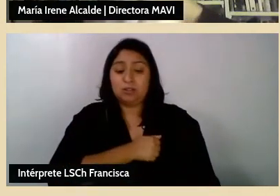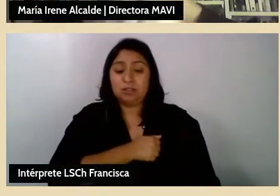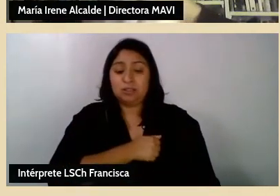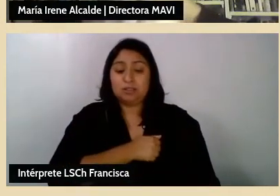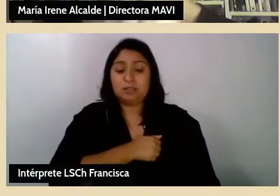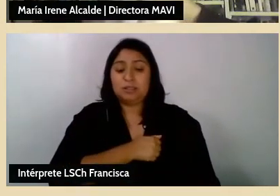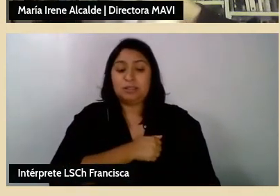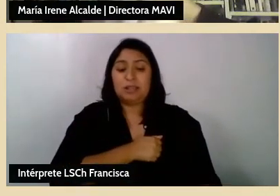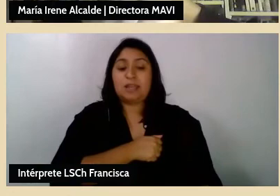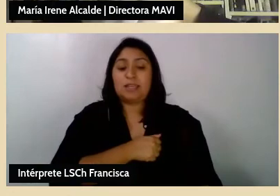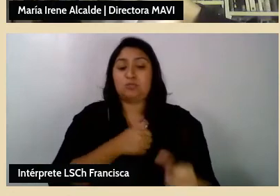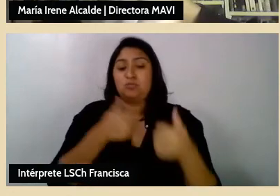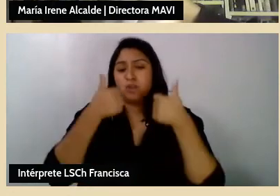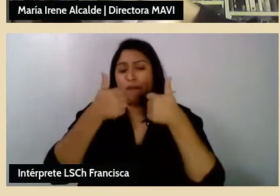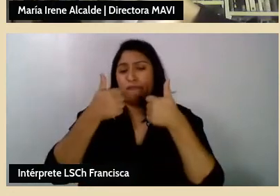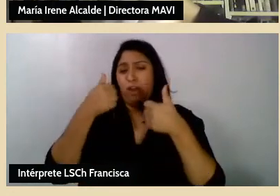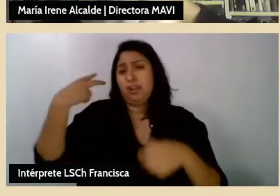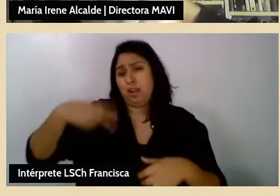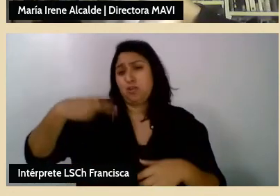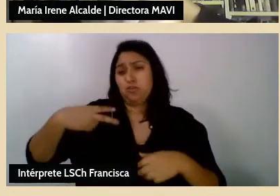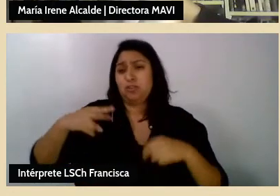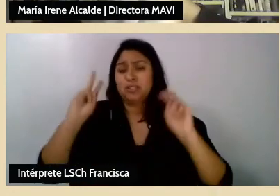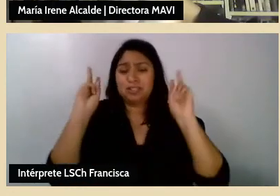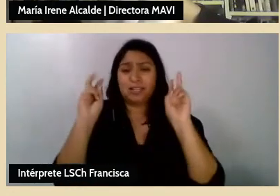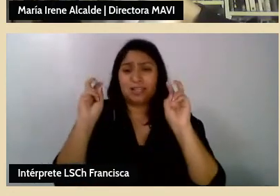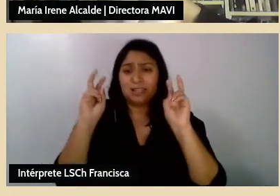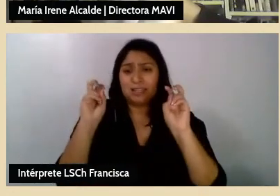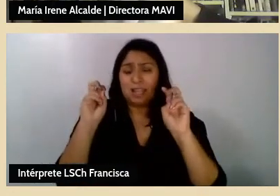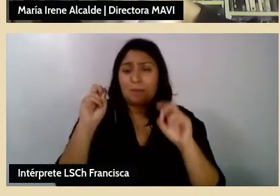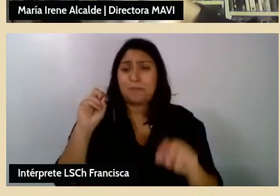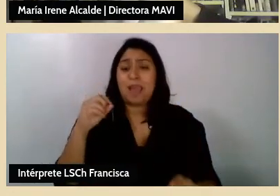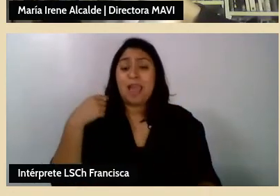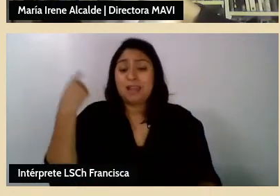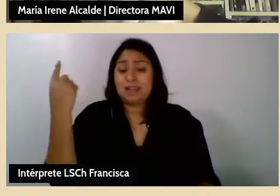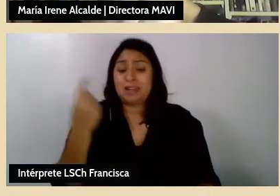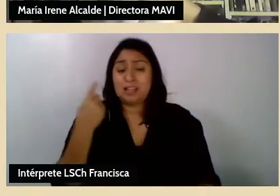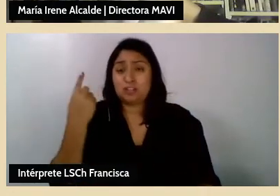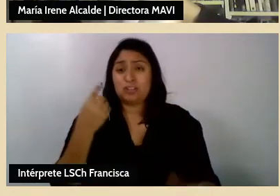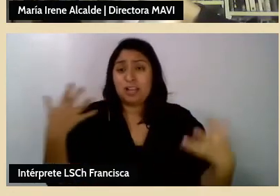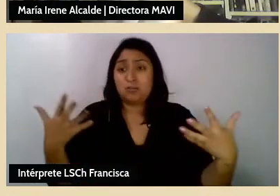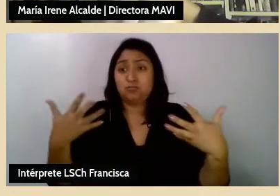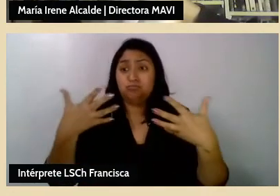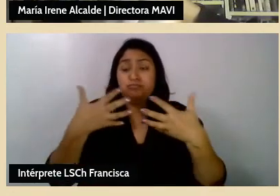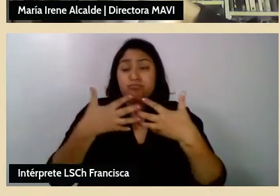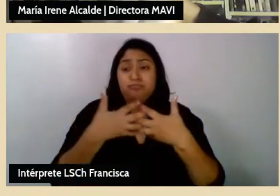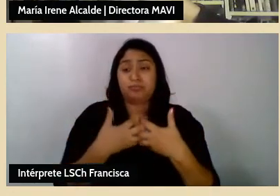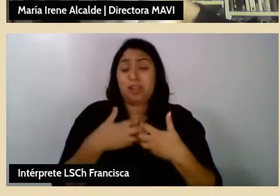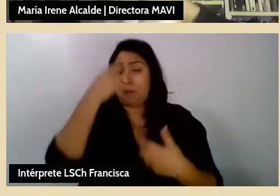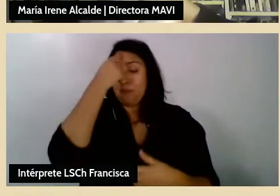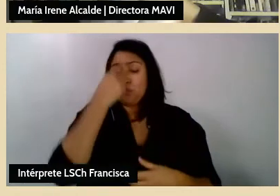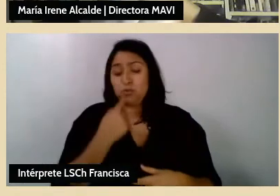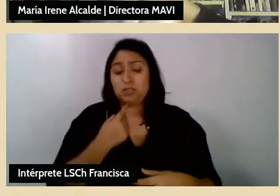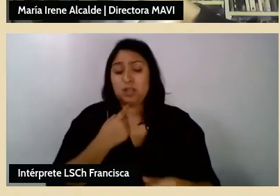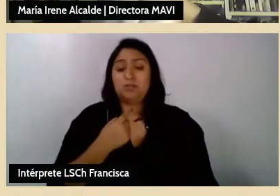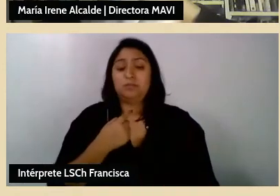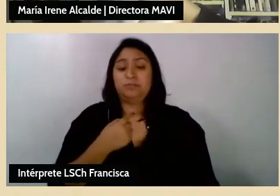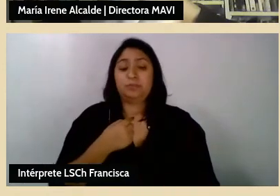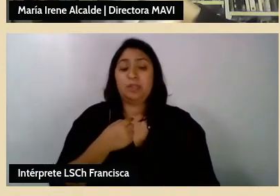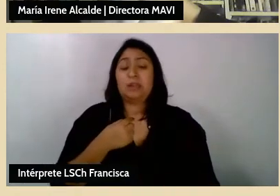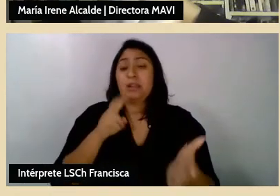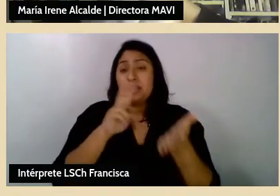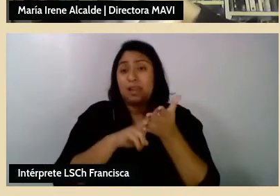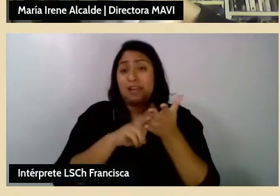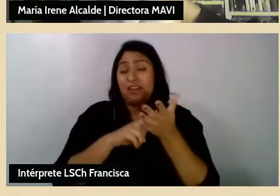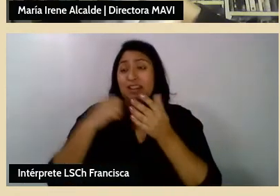súper noticia en términos nacionales en cuanto a la museología, porque efectivamente es algo muy